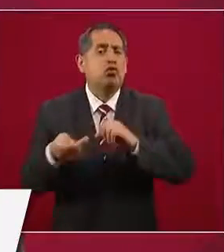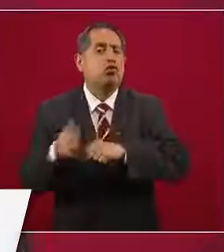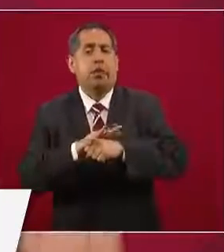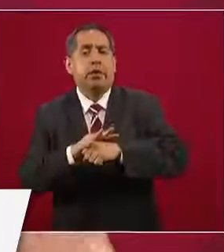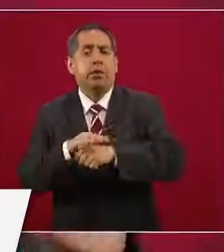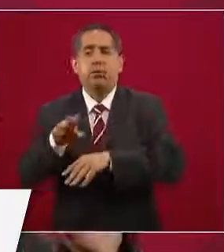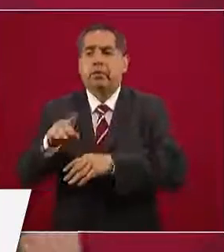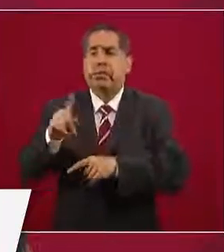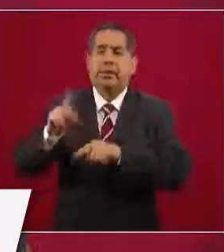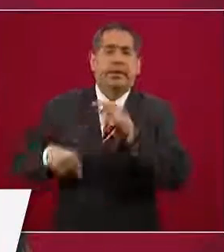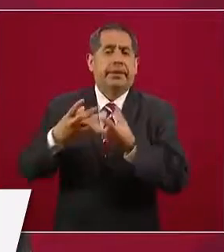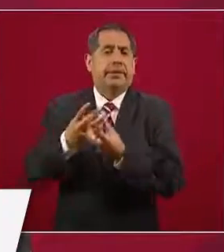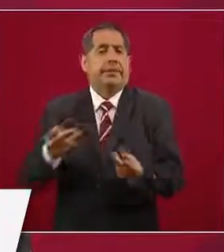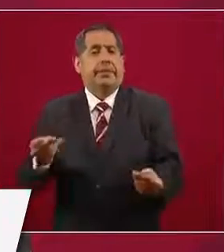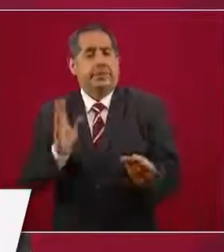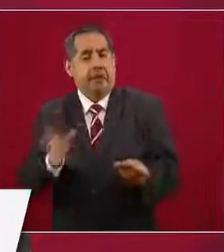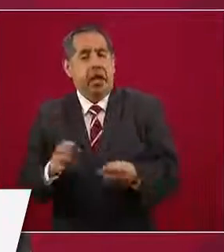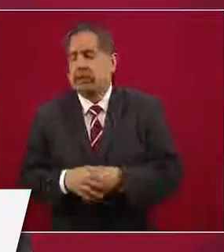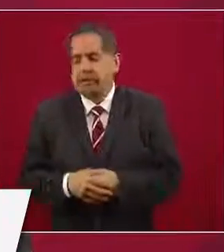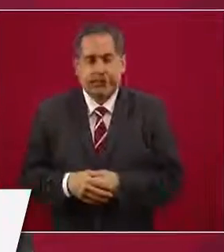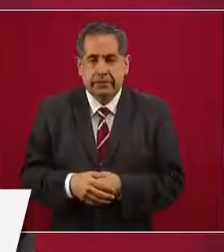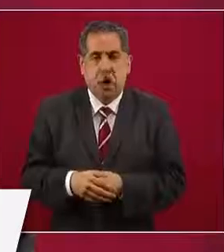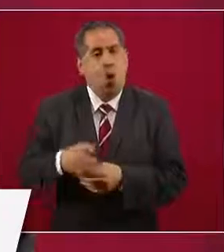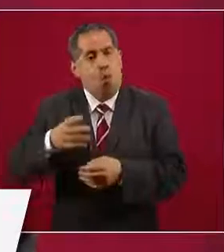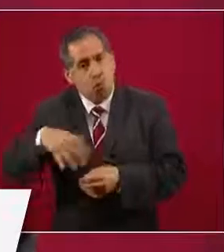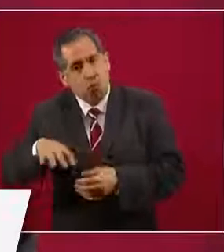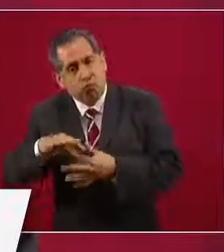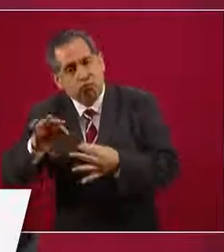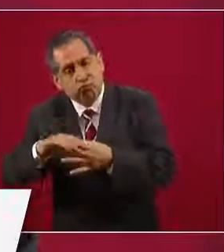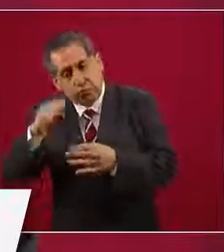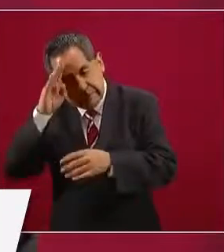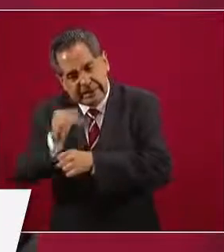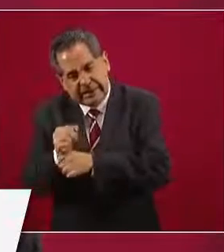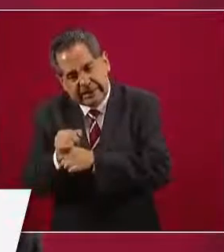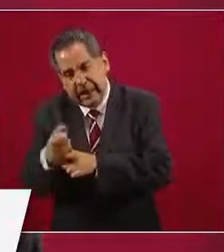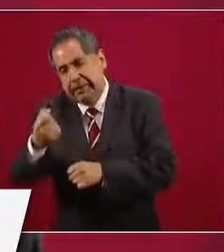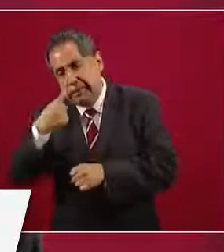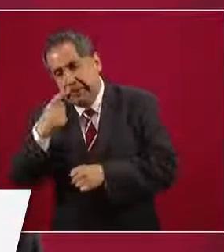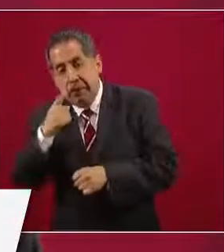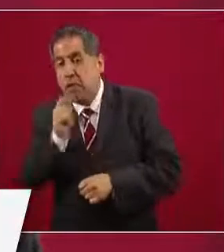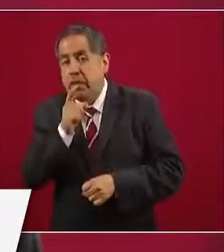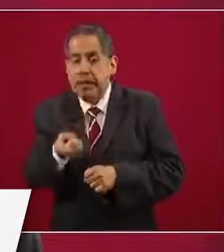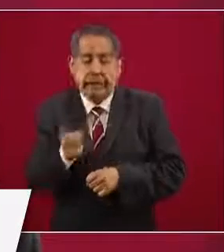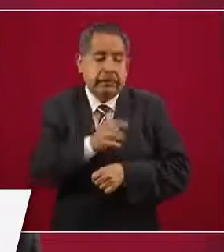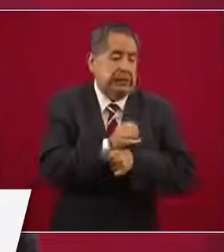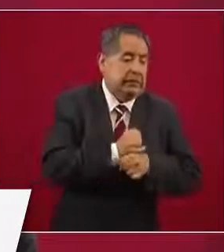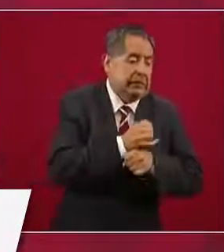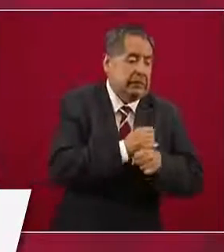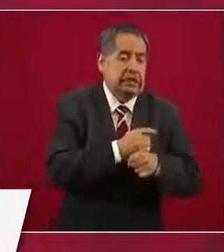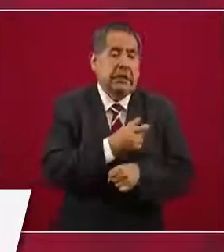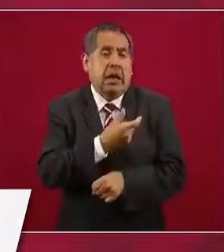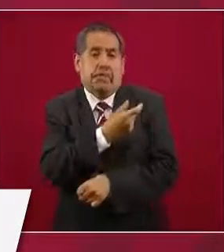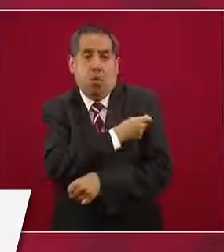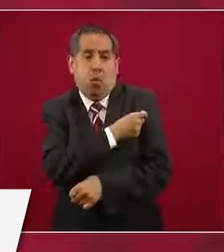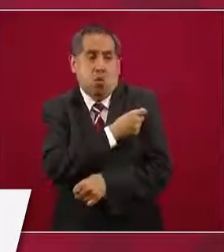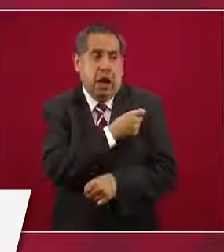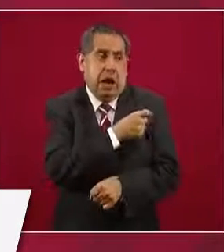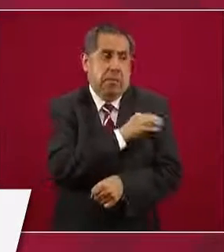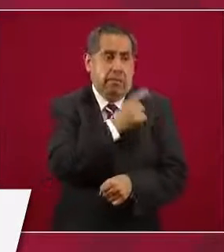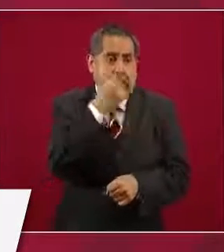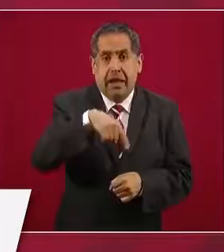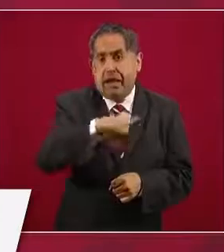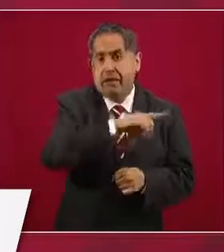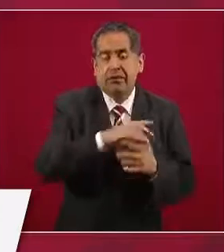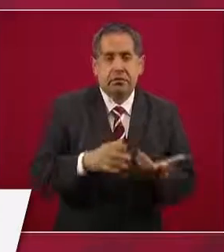y se buscan en paralelo vacunas en un fenómeno sin precedentes en la historia de la salud pública